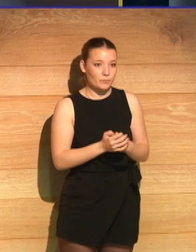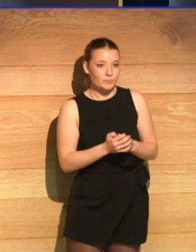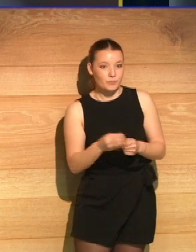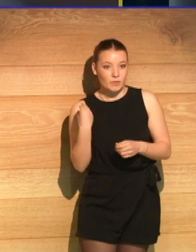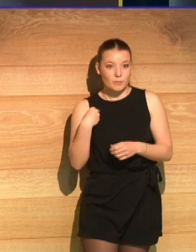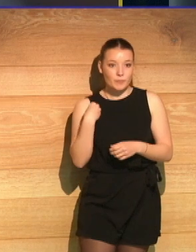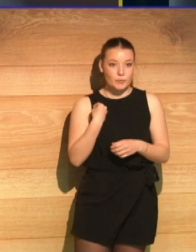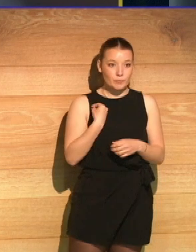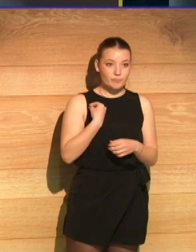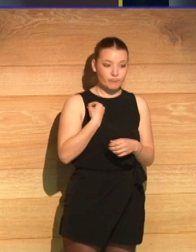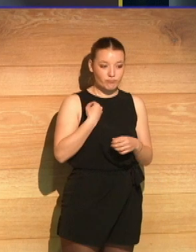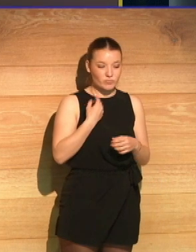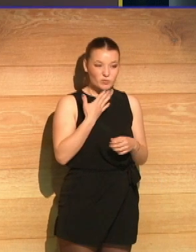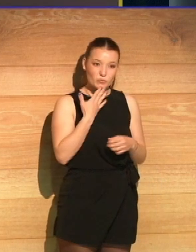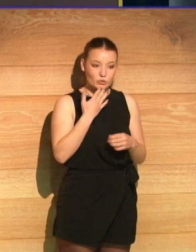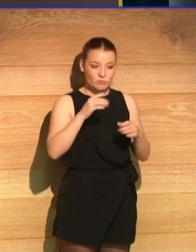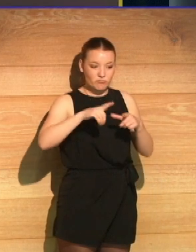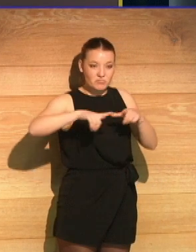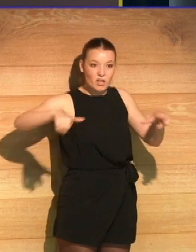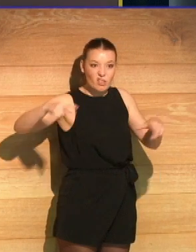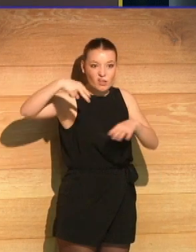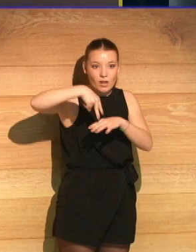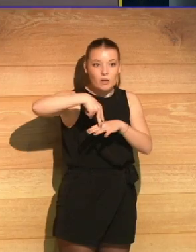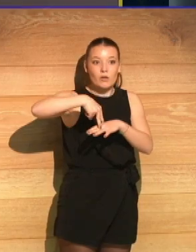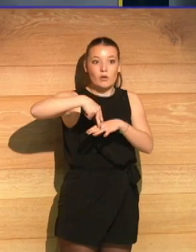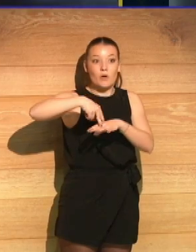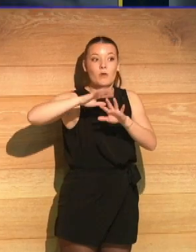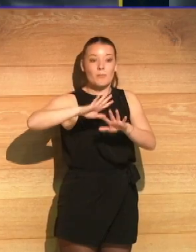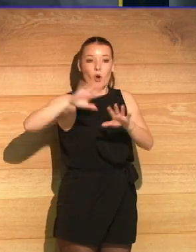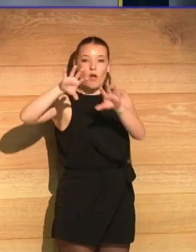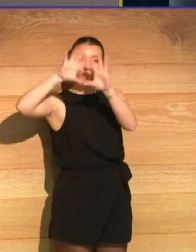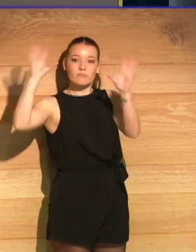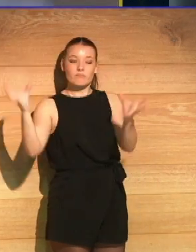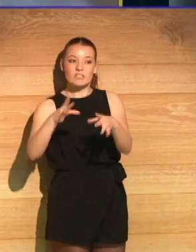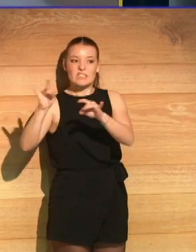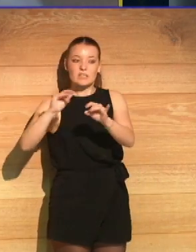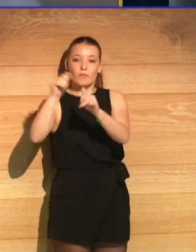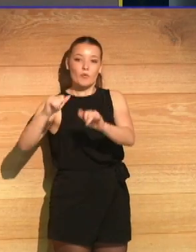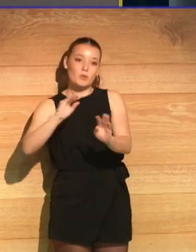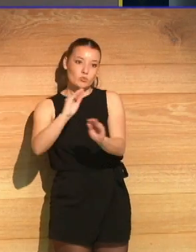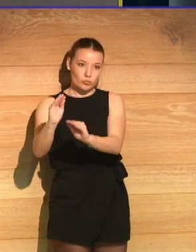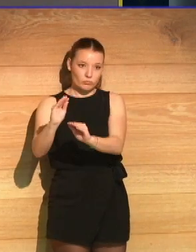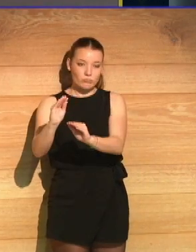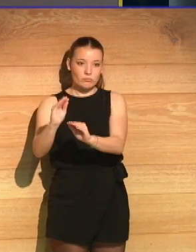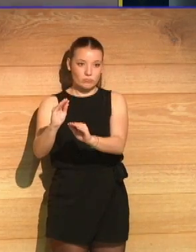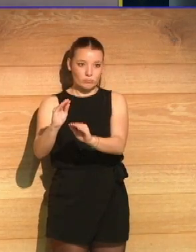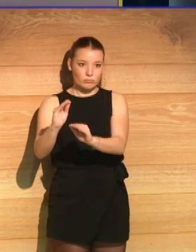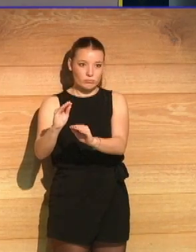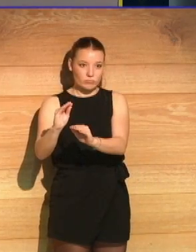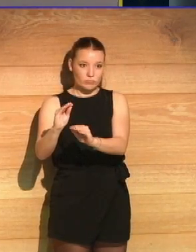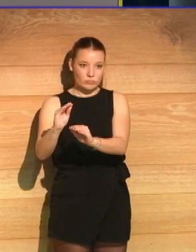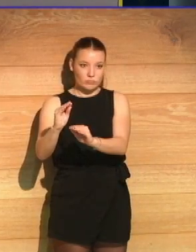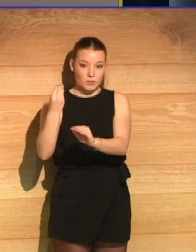un escenario, pero en la forma de la Tierra. Y hay unas cositas que salen por unas ventanas para ver, y